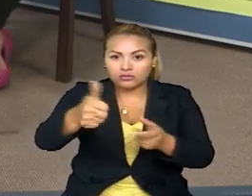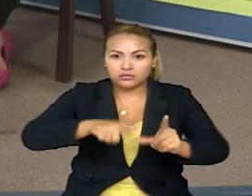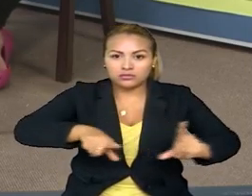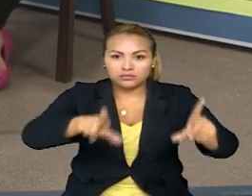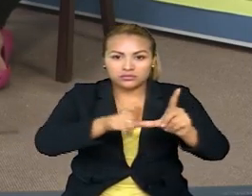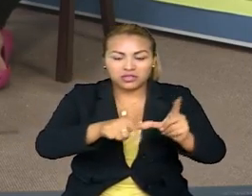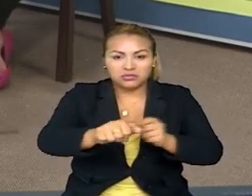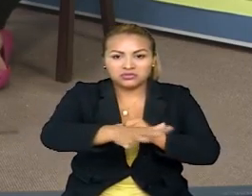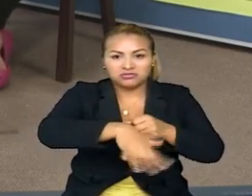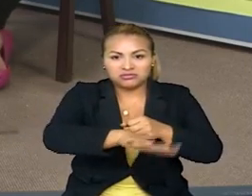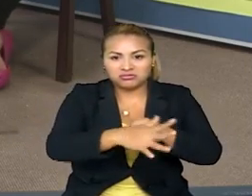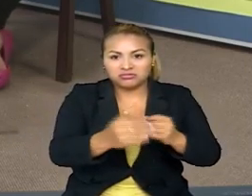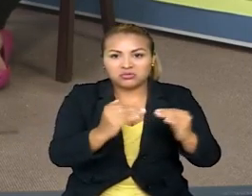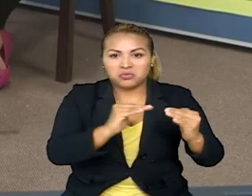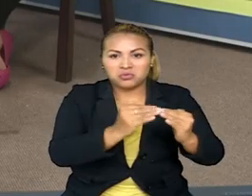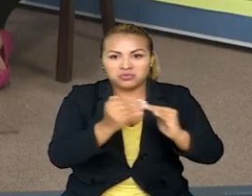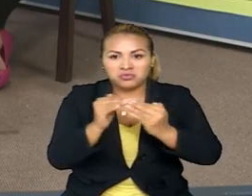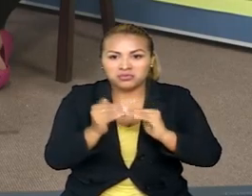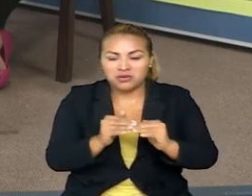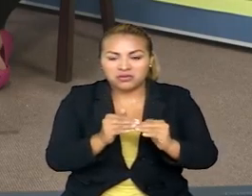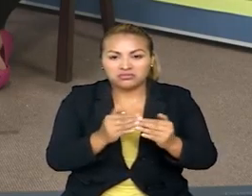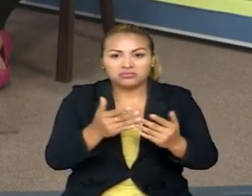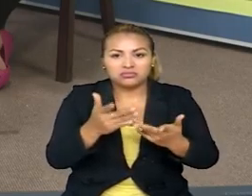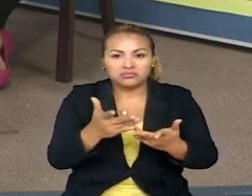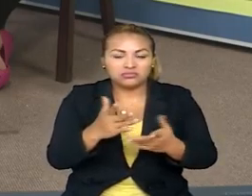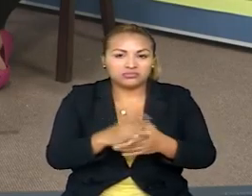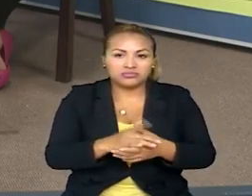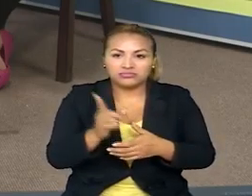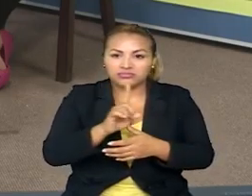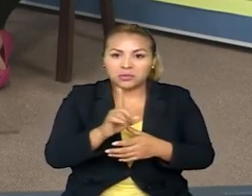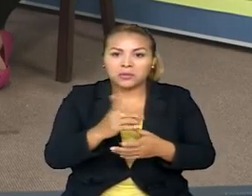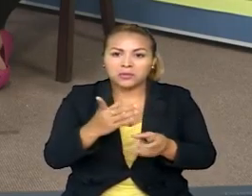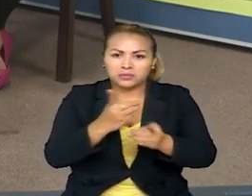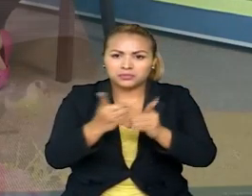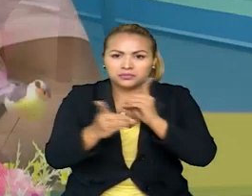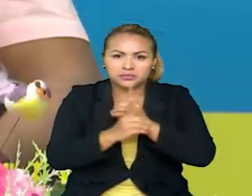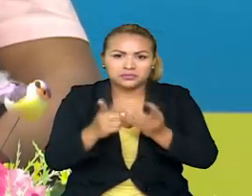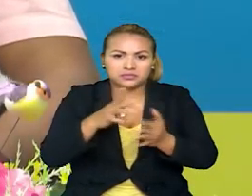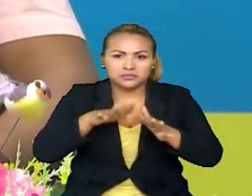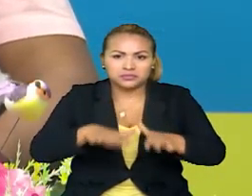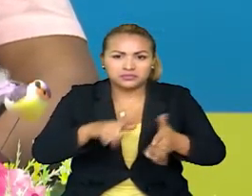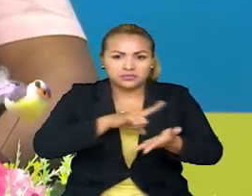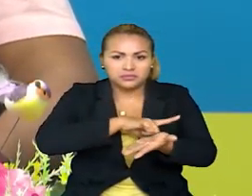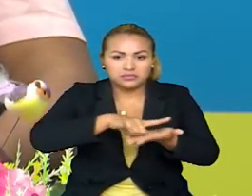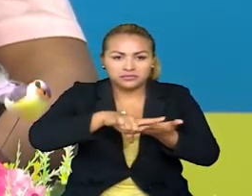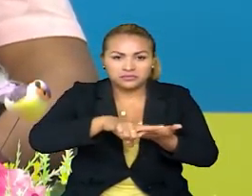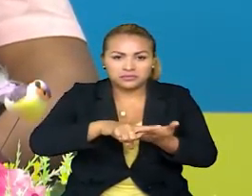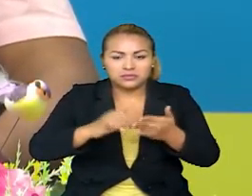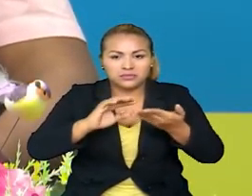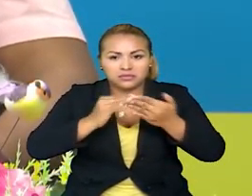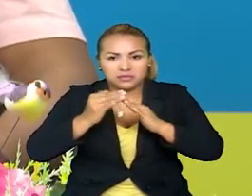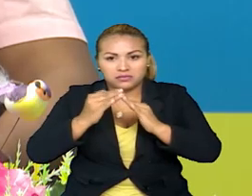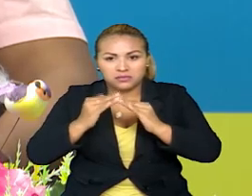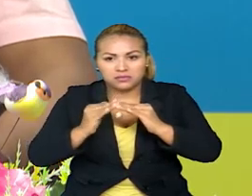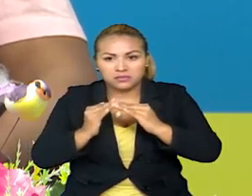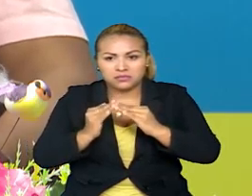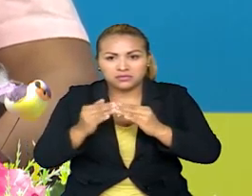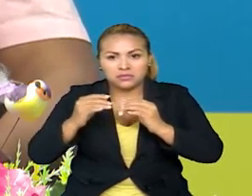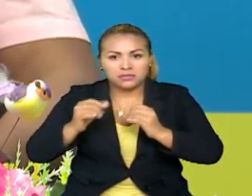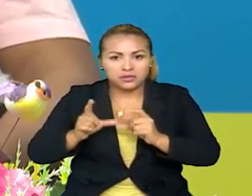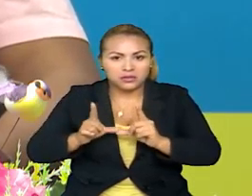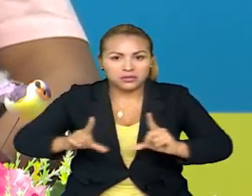un barrio una comunidad o sea estar limpio que la comunidad el barrio residencial